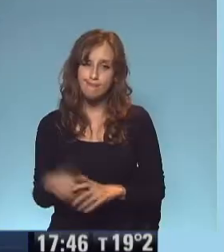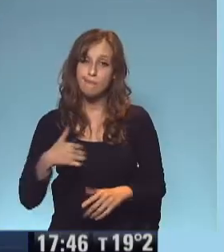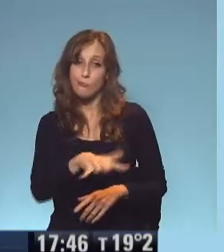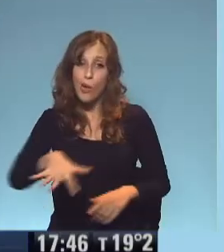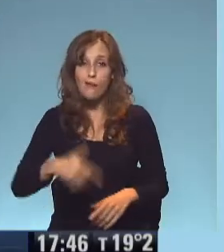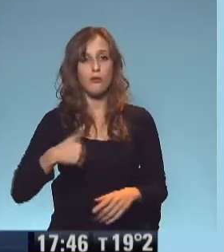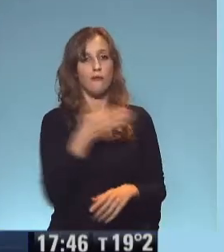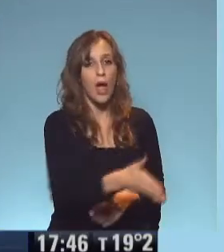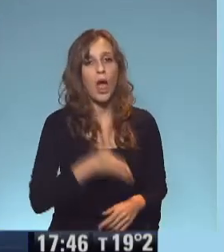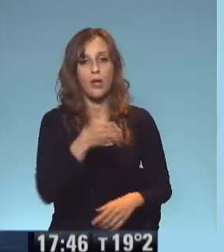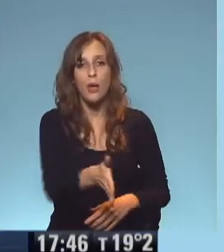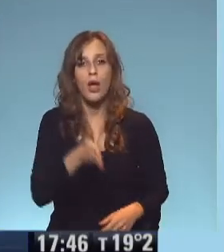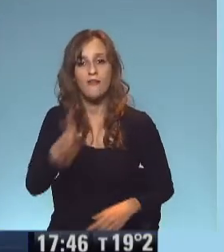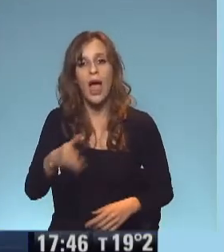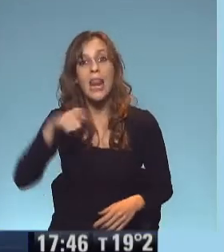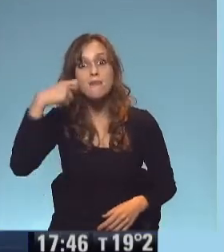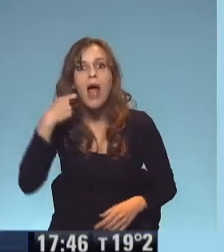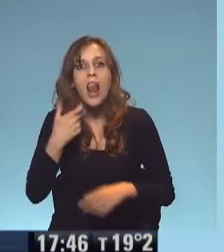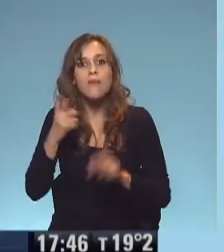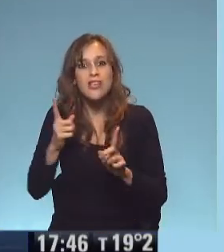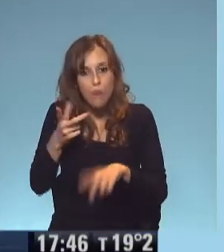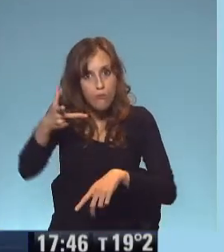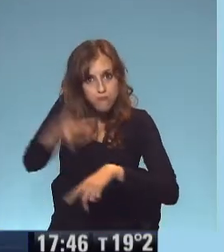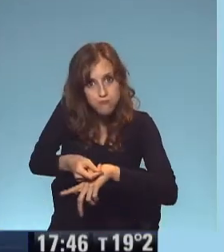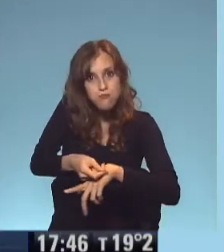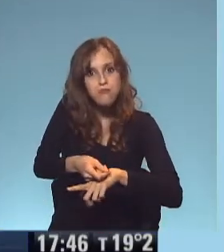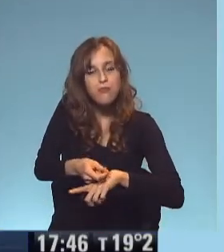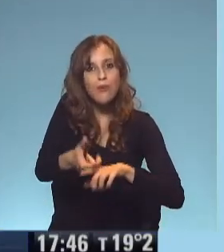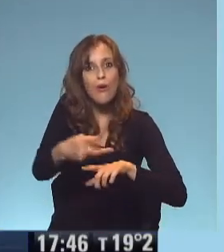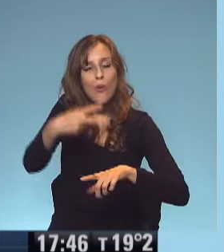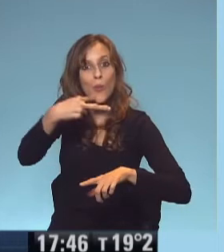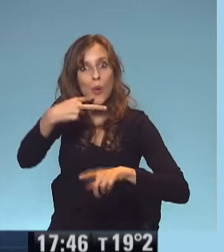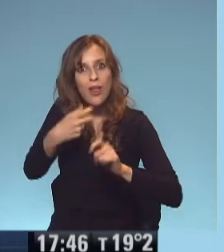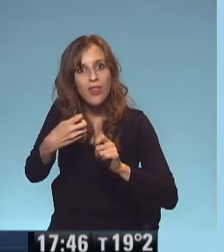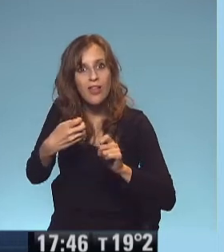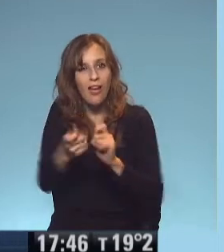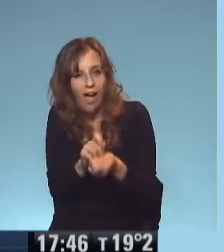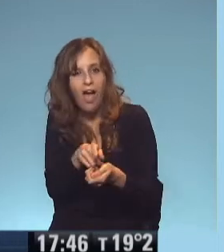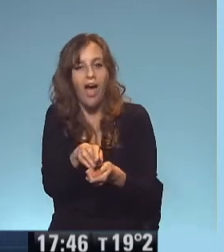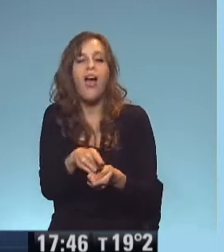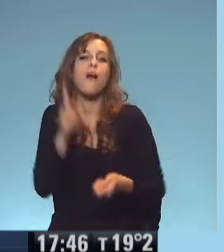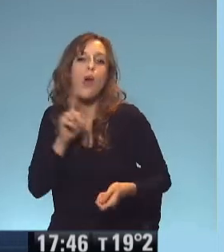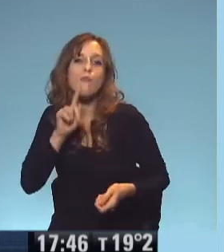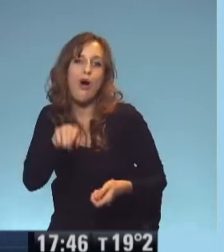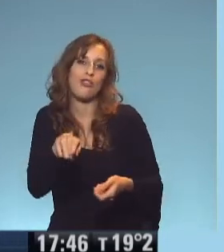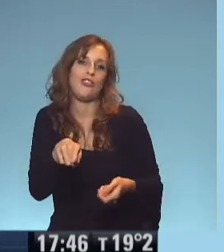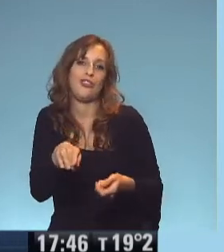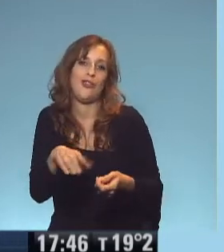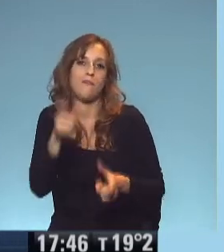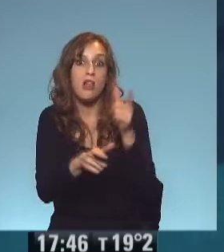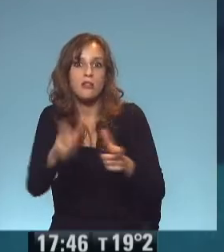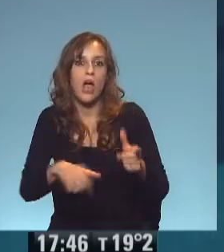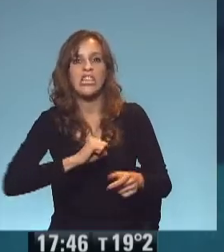pueblo llevando sus animales transgénicos y ofreciendo sus servicios como cazador de fantasmas para sacarle todo el dinero a la